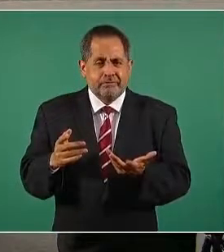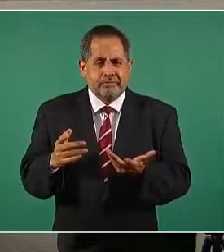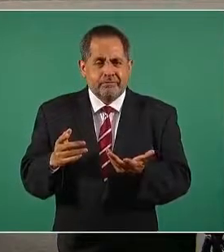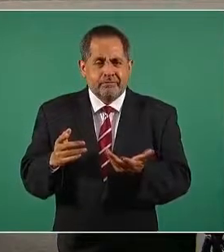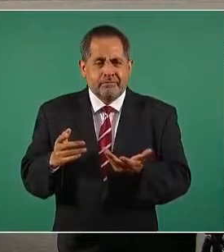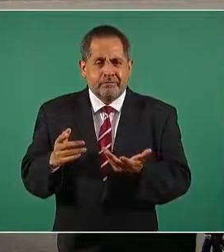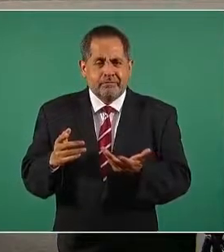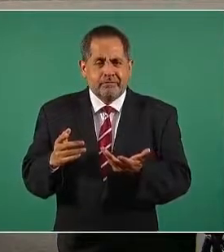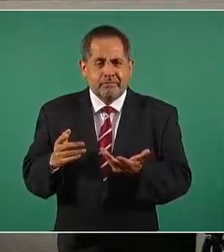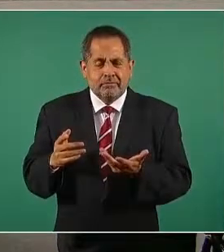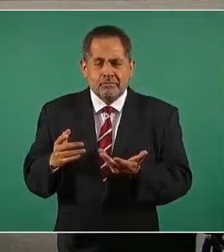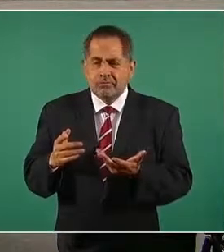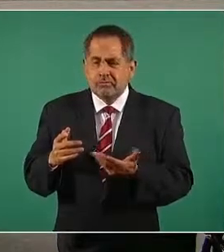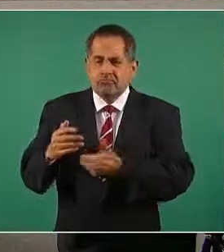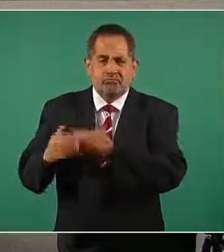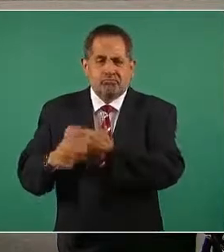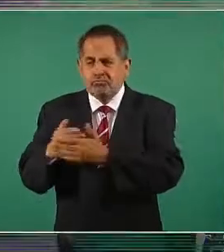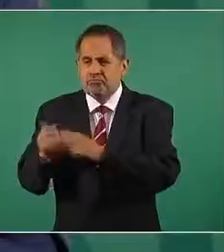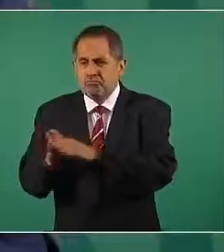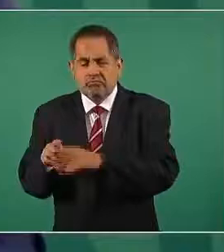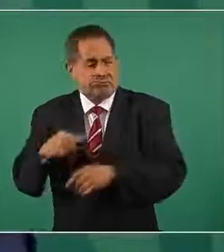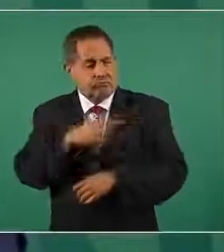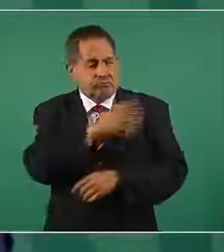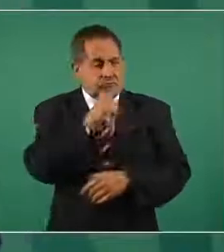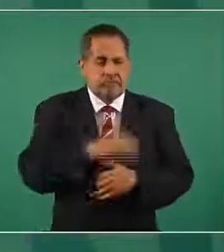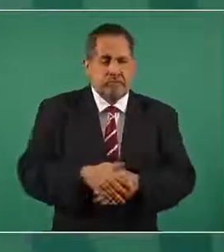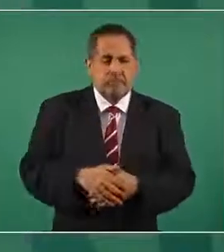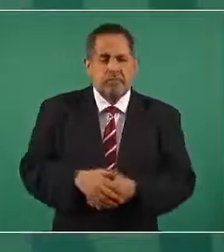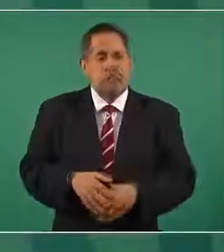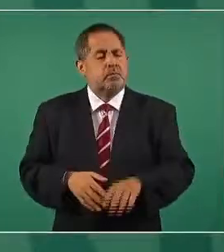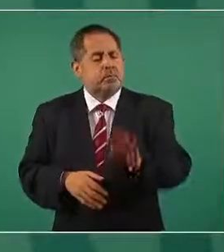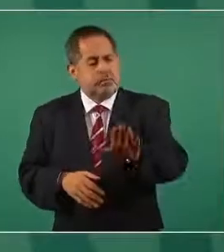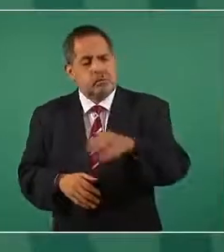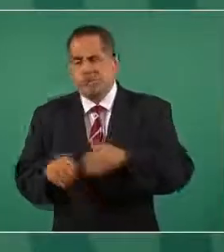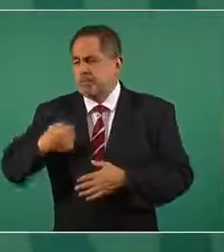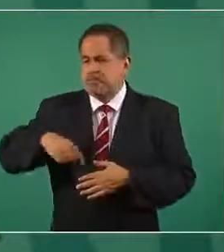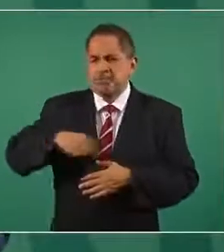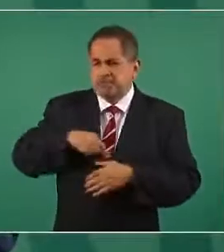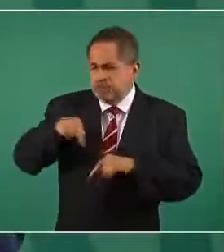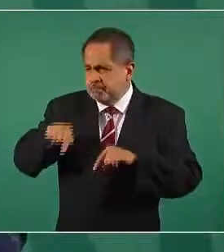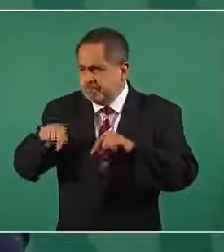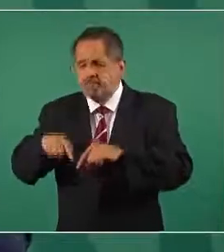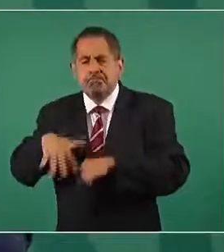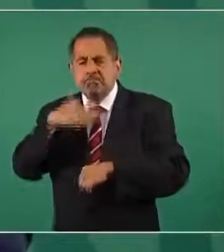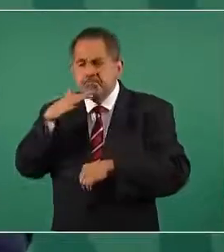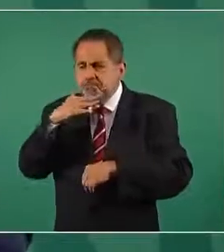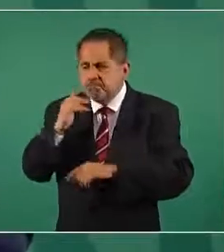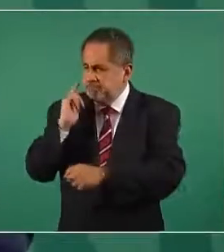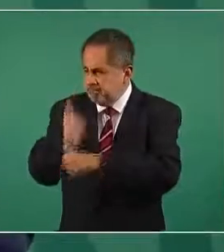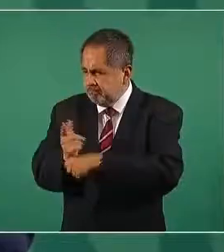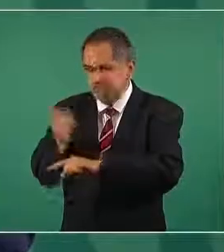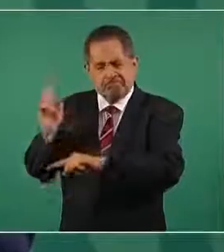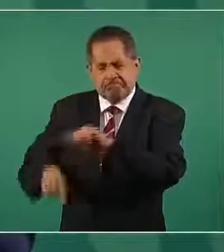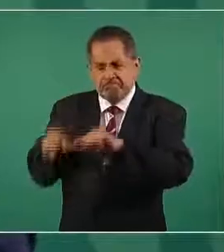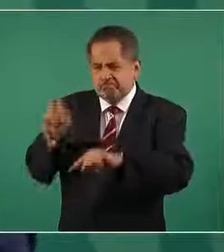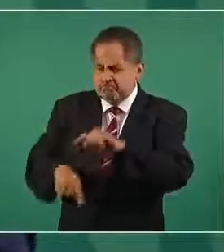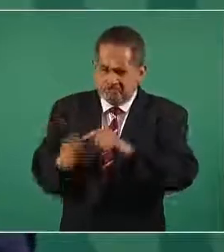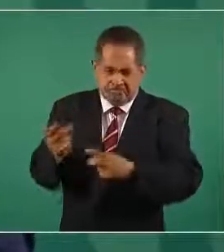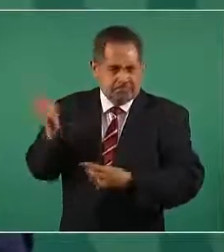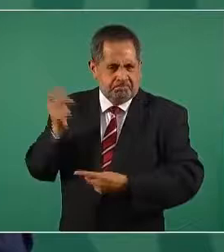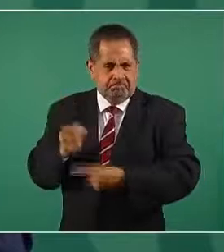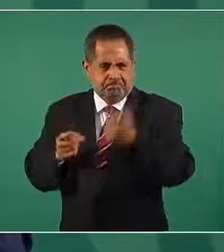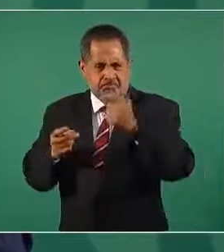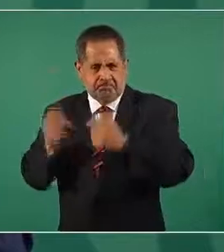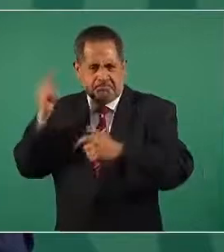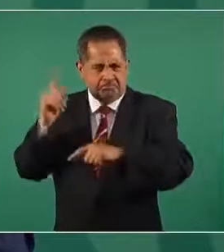pueda avanzar en el Poder Judicial? Nosotros estamos limpiando al Ejecutivo de corrupción, sin lugar a